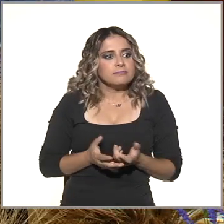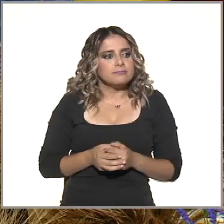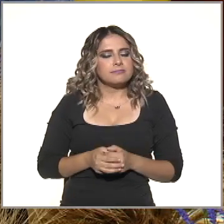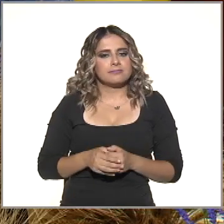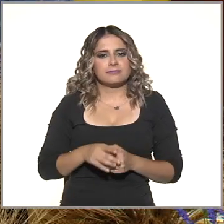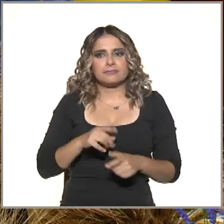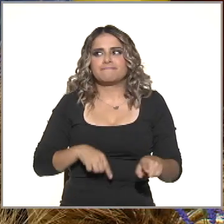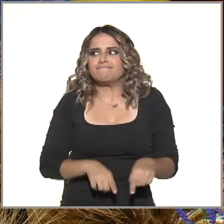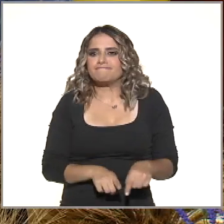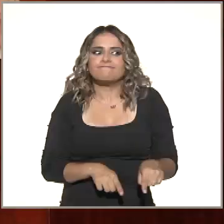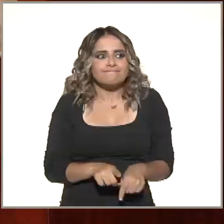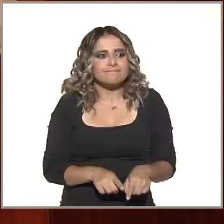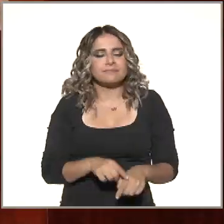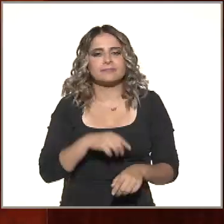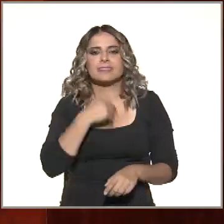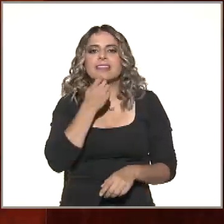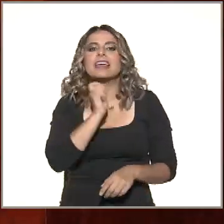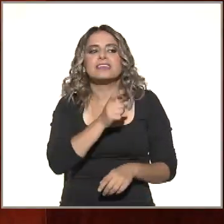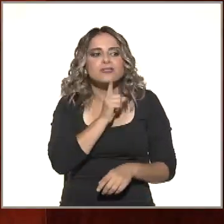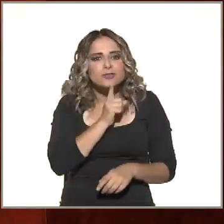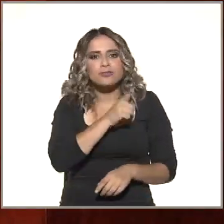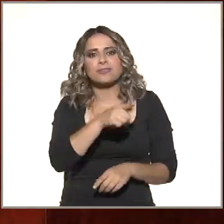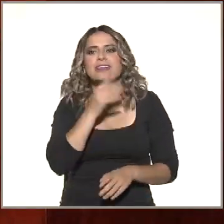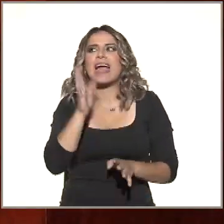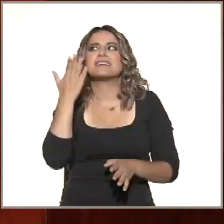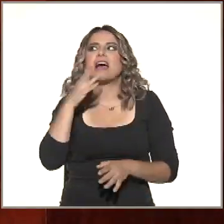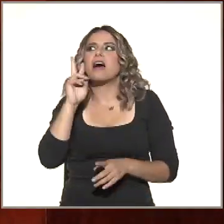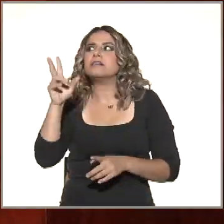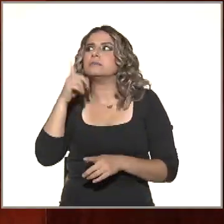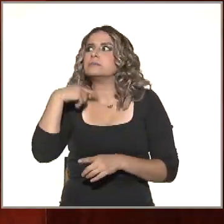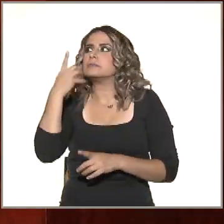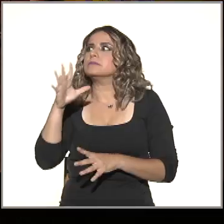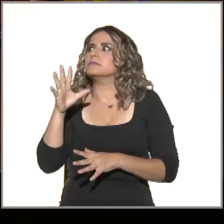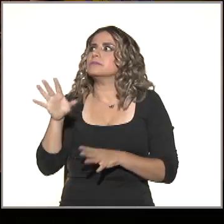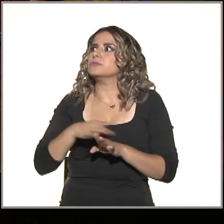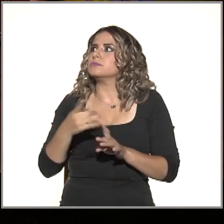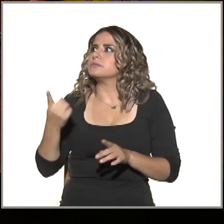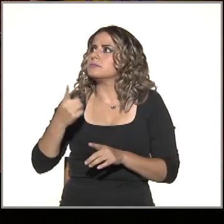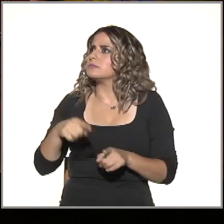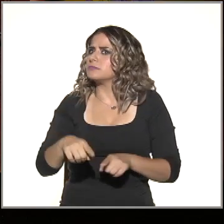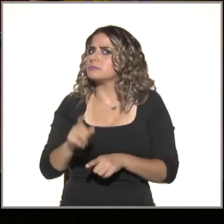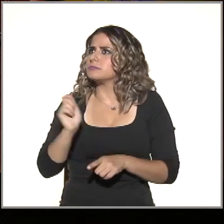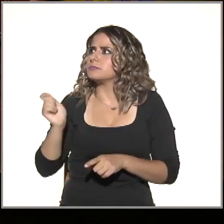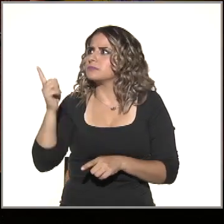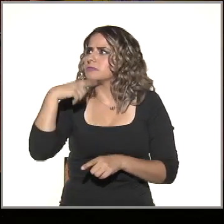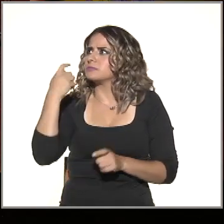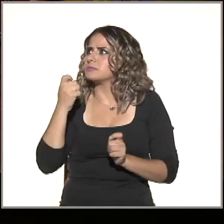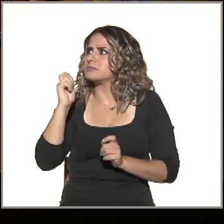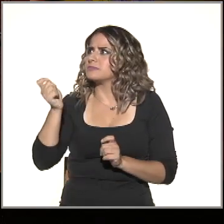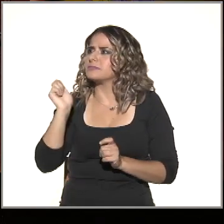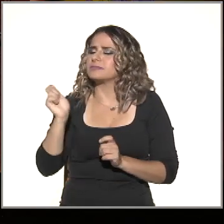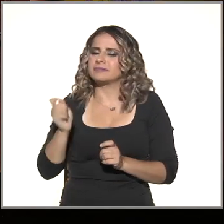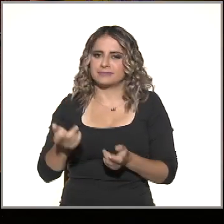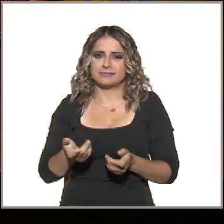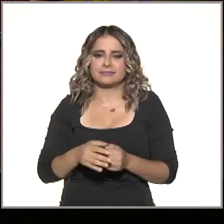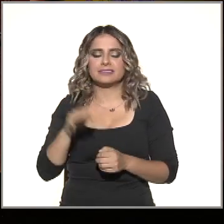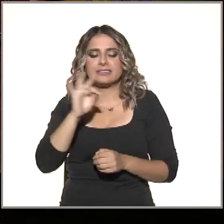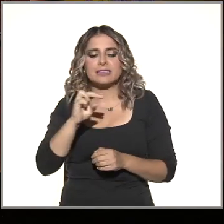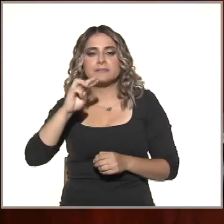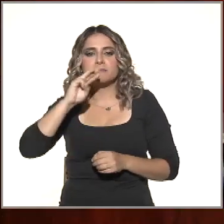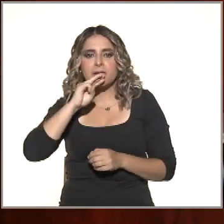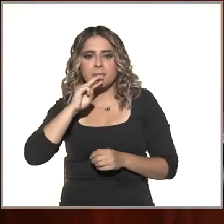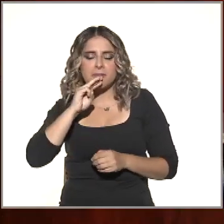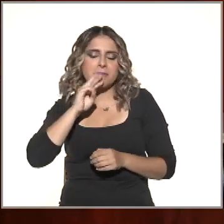patada abajo, de eso también comunica. Claro. Y los hijos interpretan así, ¿y ahora por qué lo pateo? ¿Y ahora qué tiene que cambiar? Ahora, a lo mejor la mamá lo usaba,